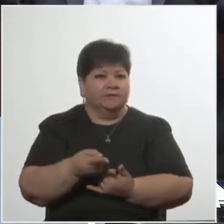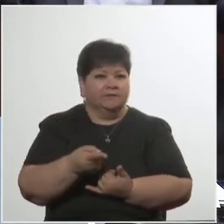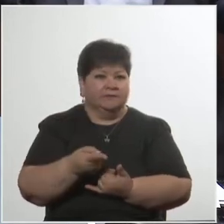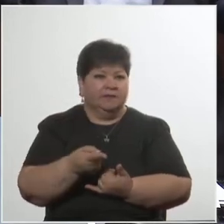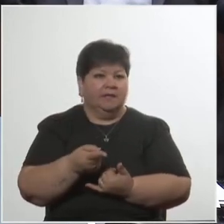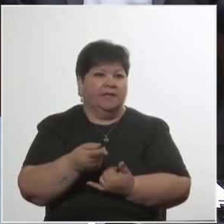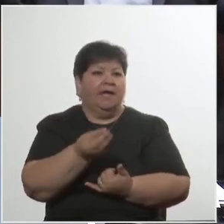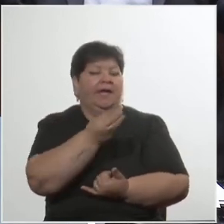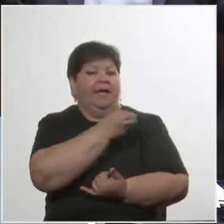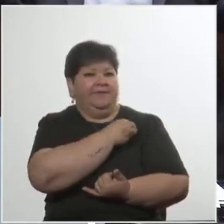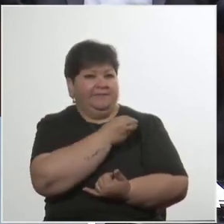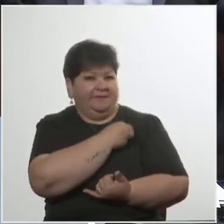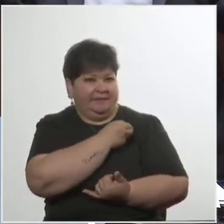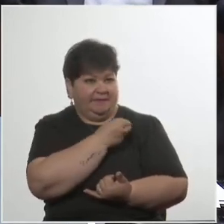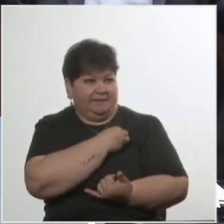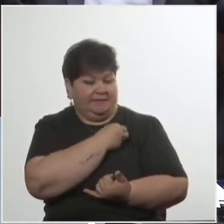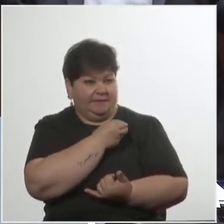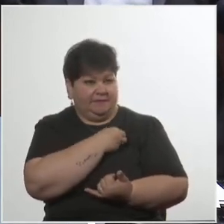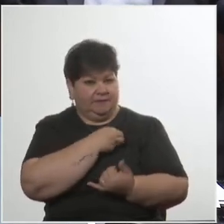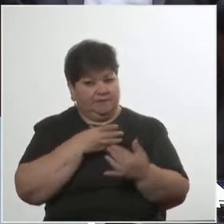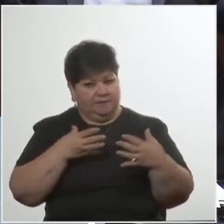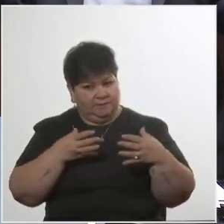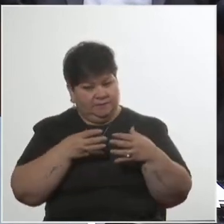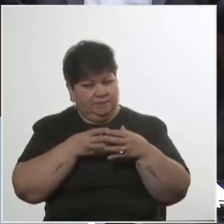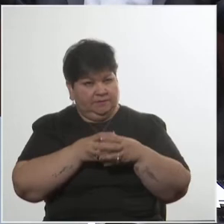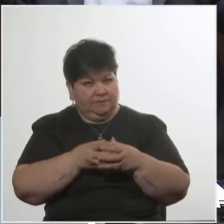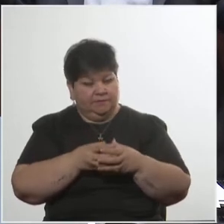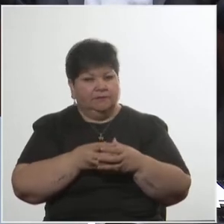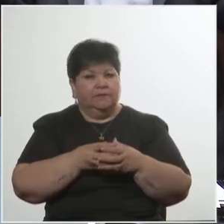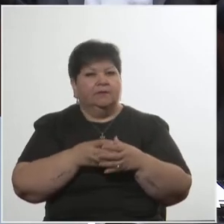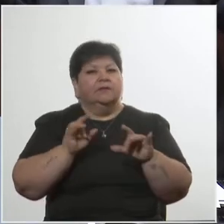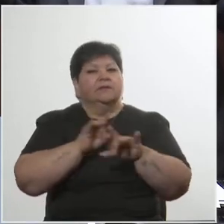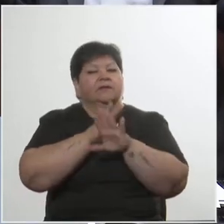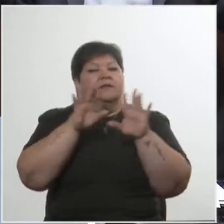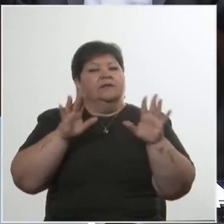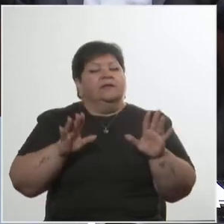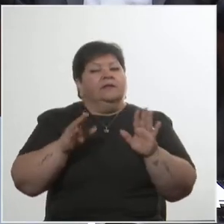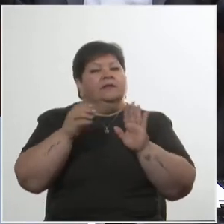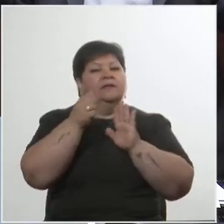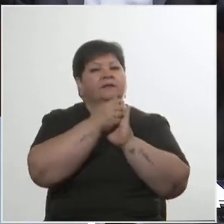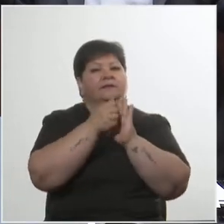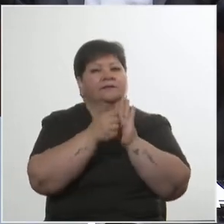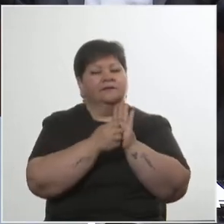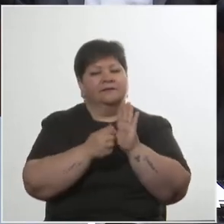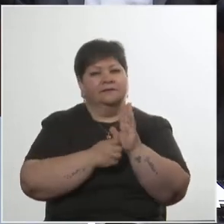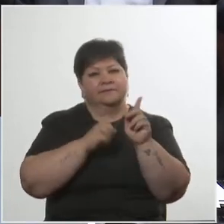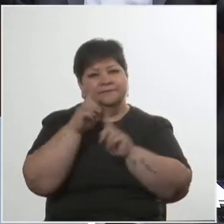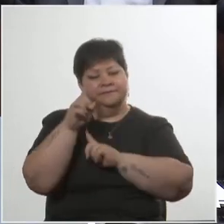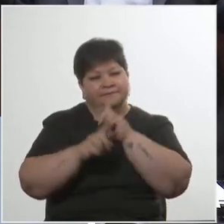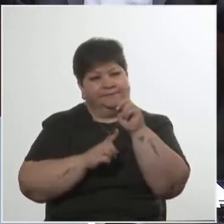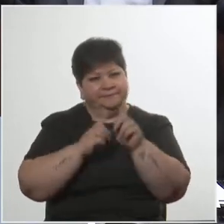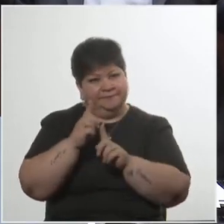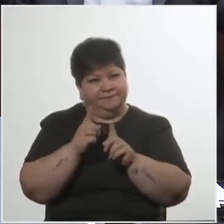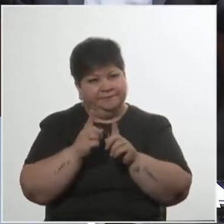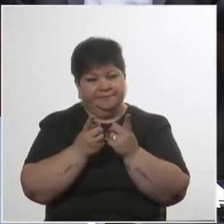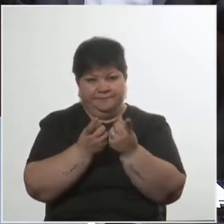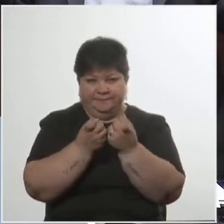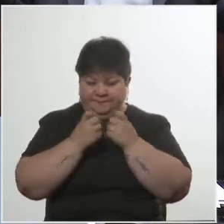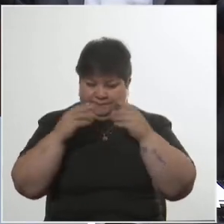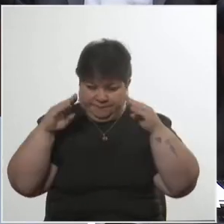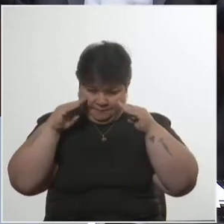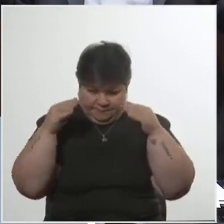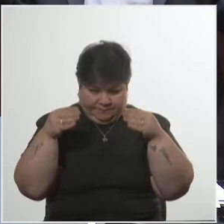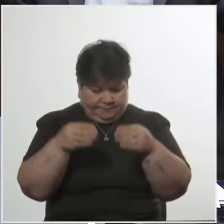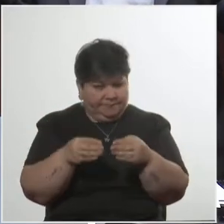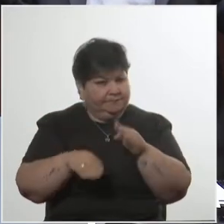que se nos hizo que la mesa ya tenía en claro de algunos artículos que tienen la necesidad de una